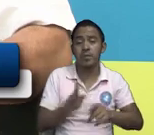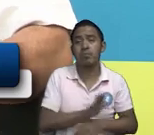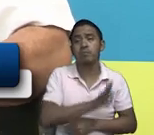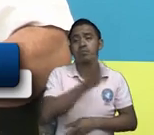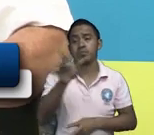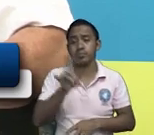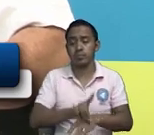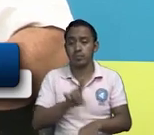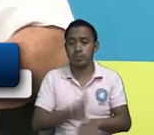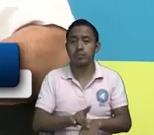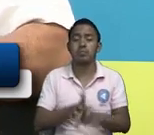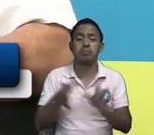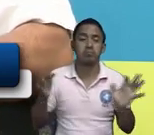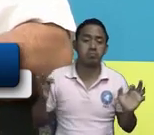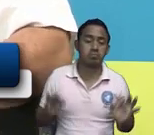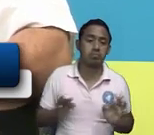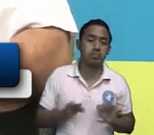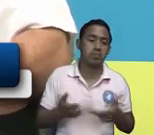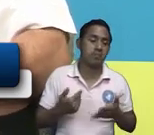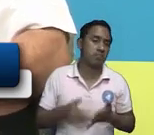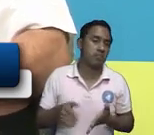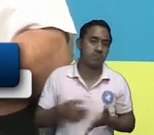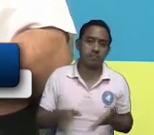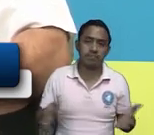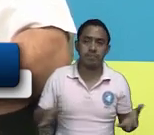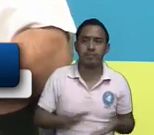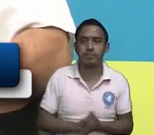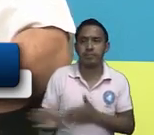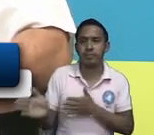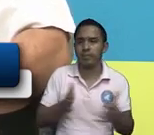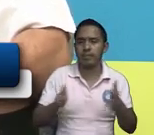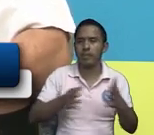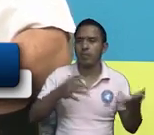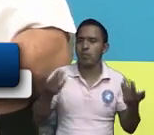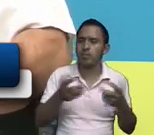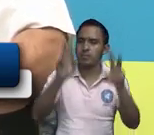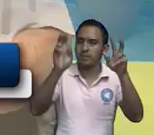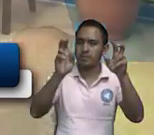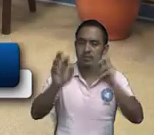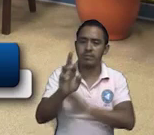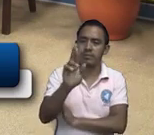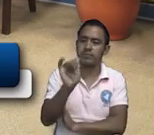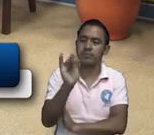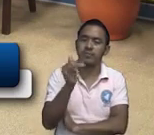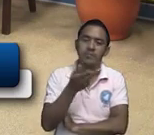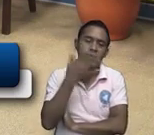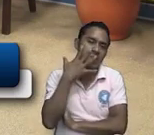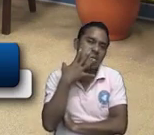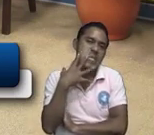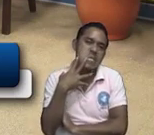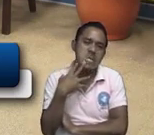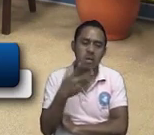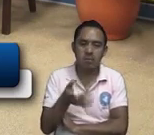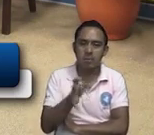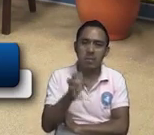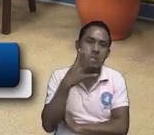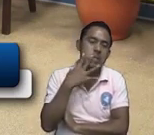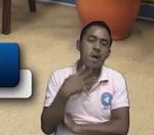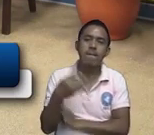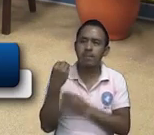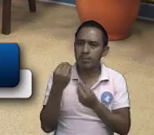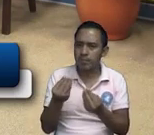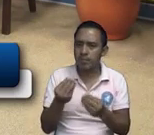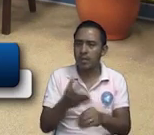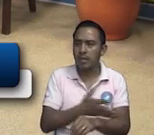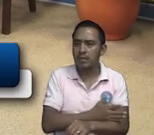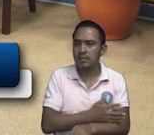a ir a la consulta y se trata fácilmente. Volviendo al tema de la rabia, doctor, antes se escuchaban mucho,